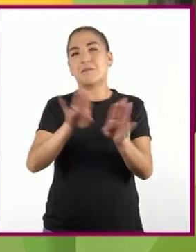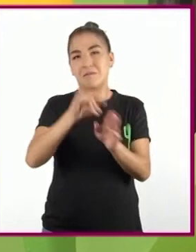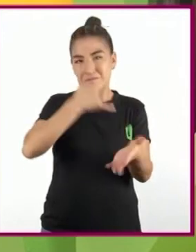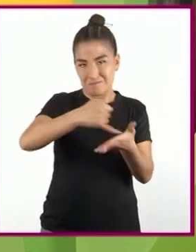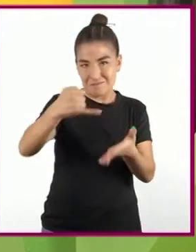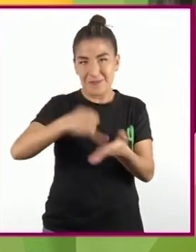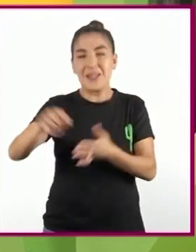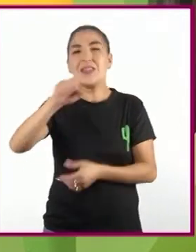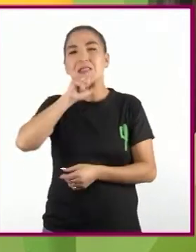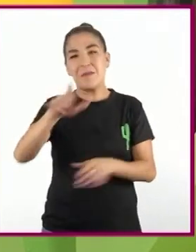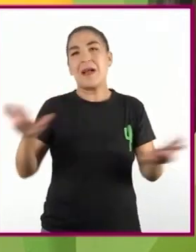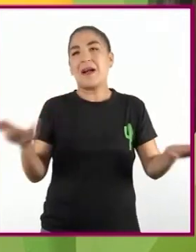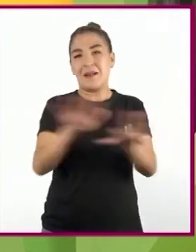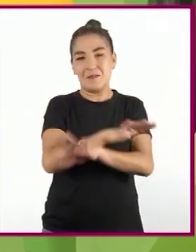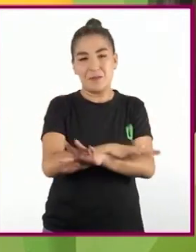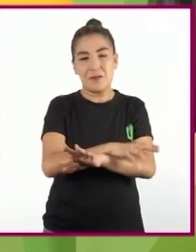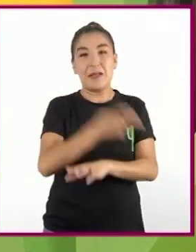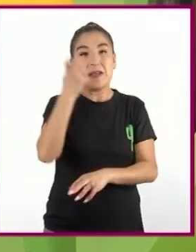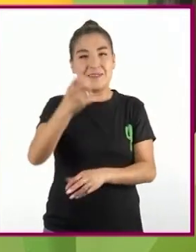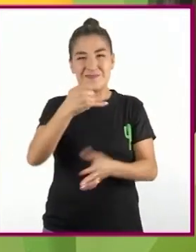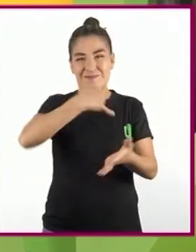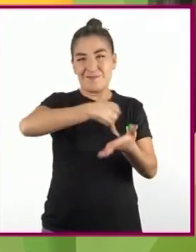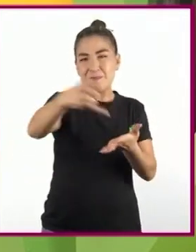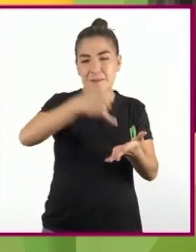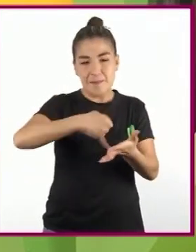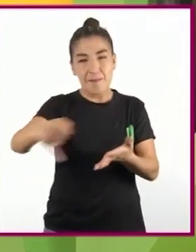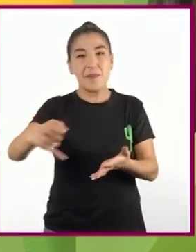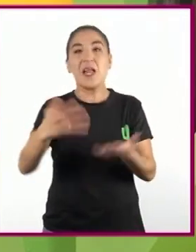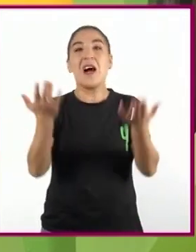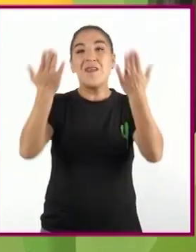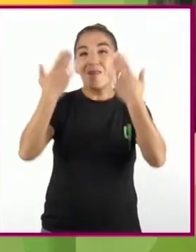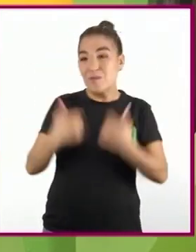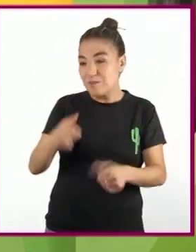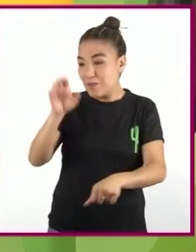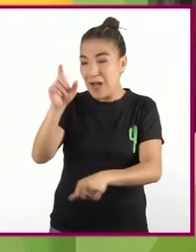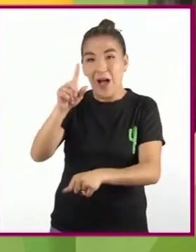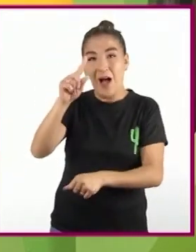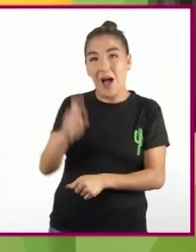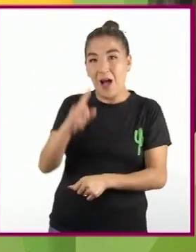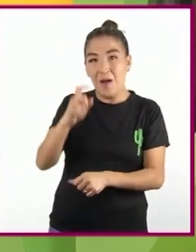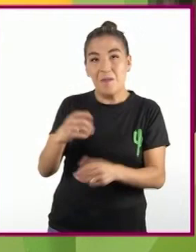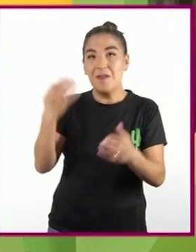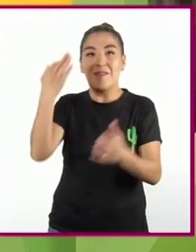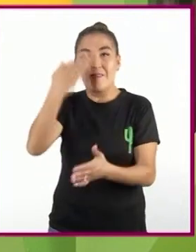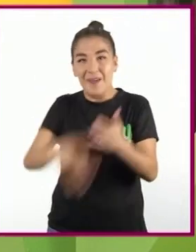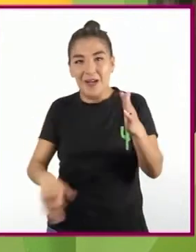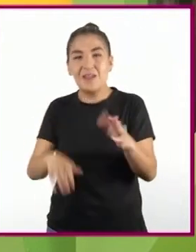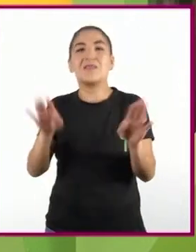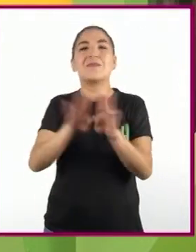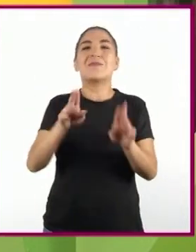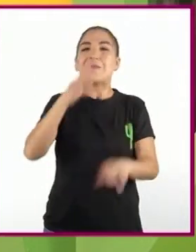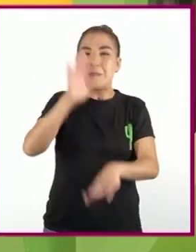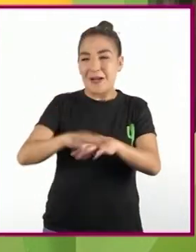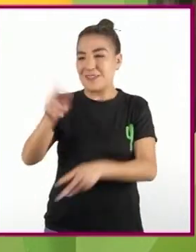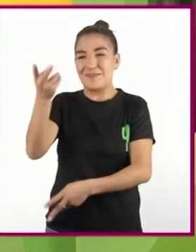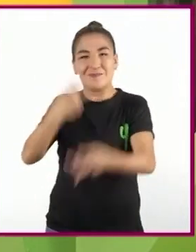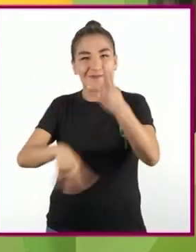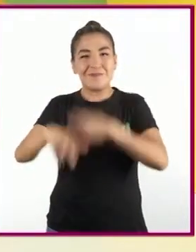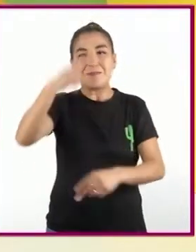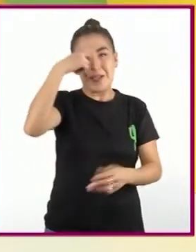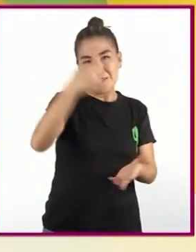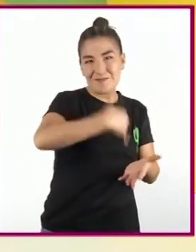si bien se practicaba la agricultura, la ausencia de agua no permitía el establecimiento de cultivos para grandes